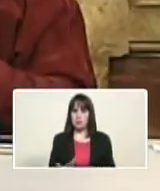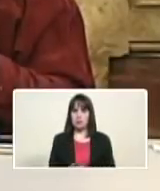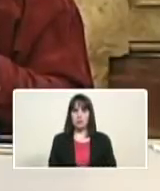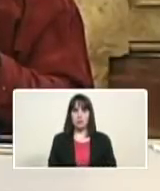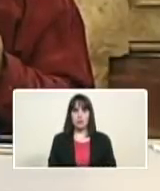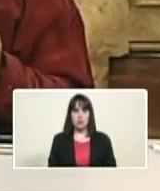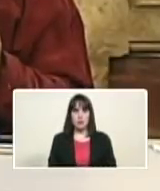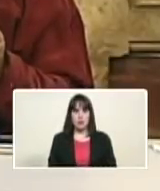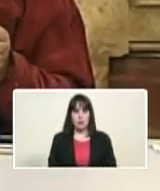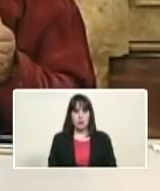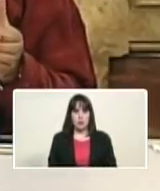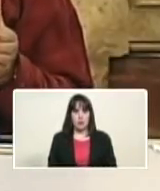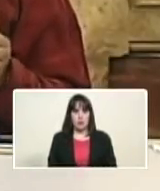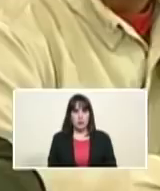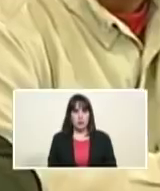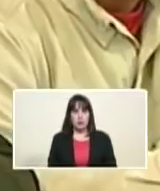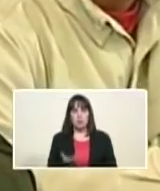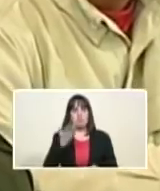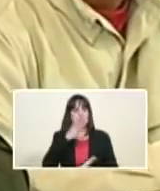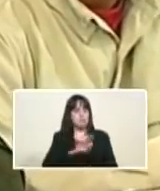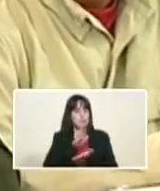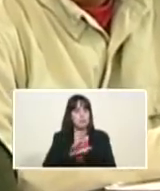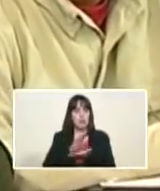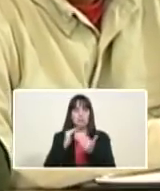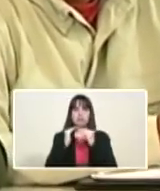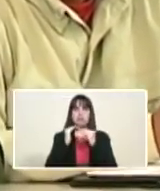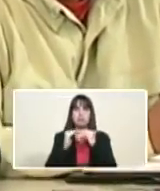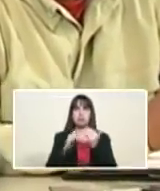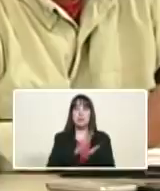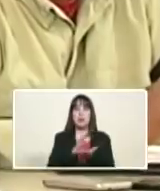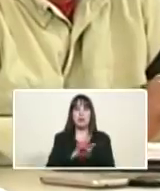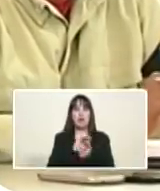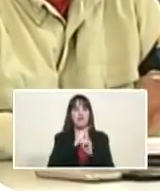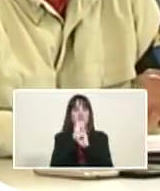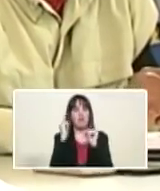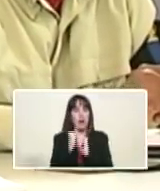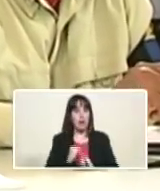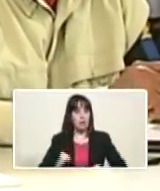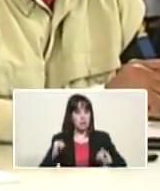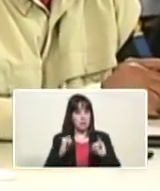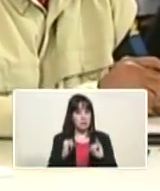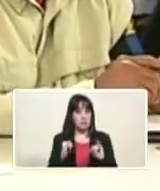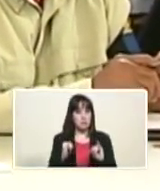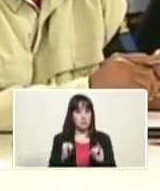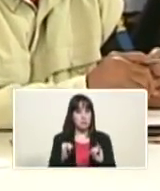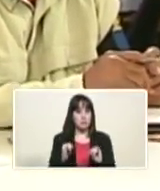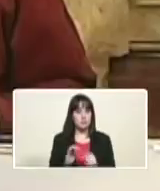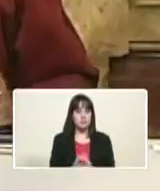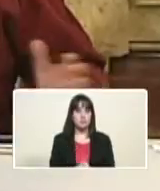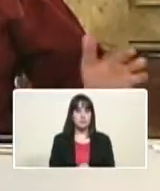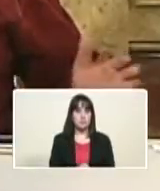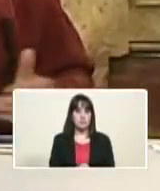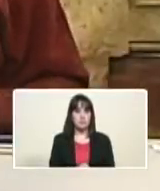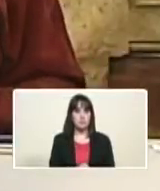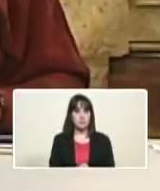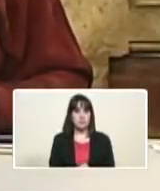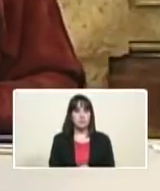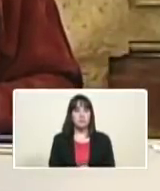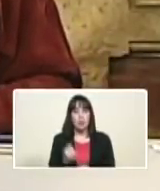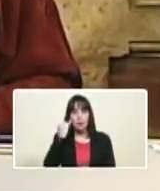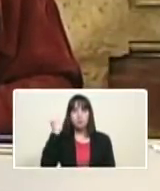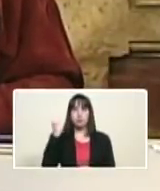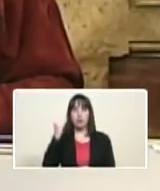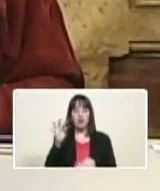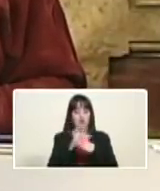con un margen importante de tranquilidad y de felicidad. Ahí está el eje. Y he creado las